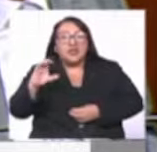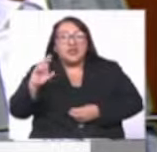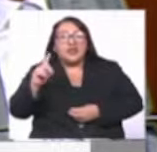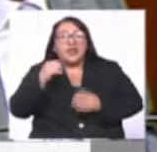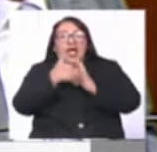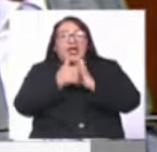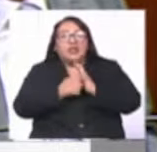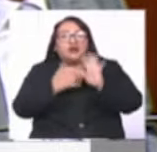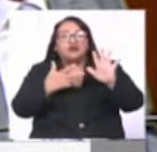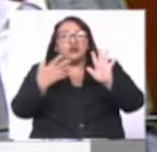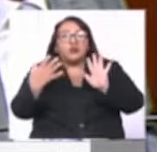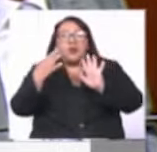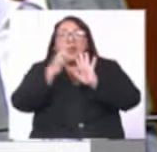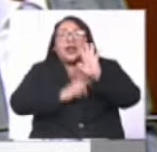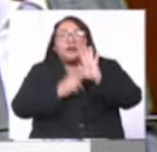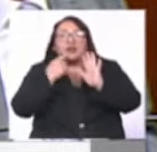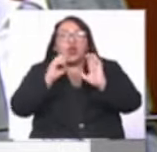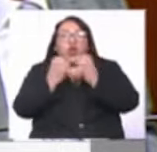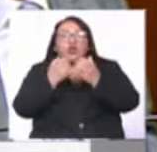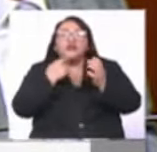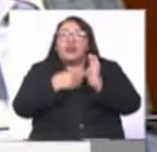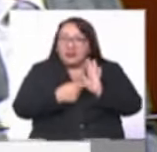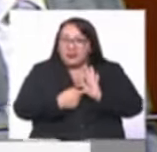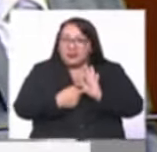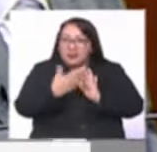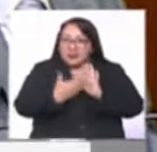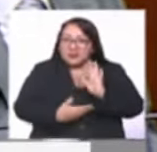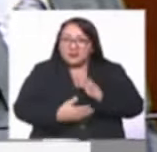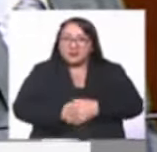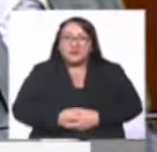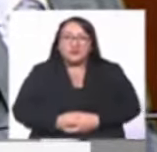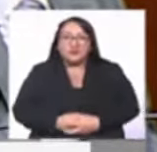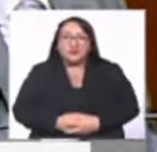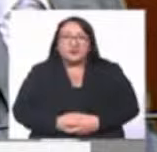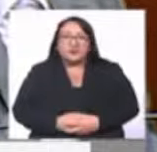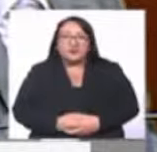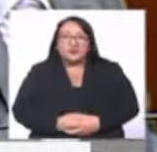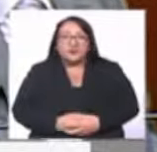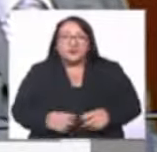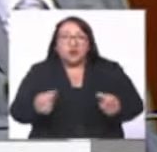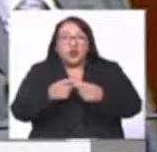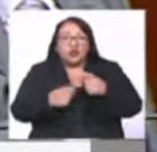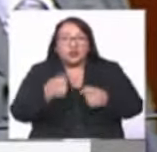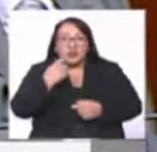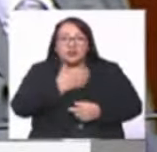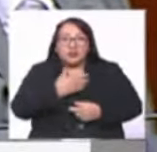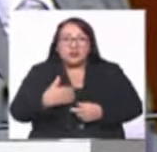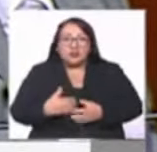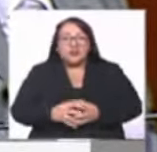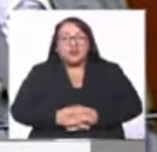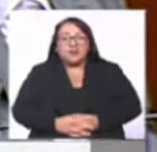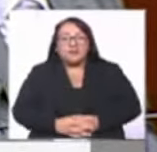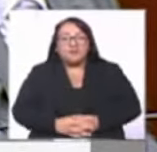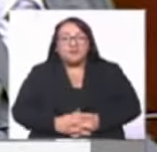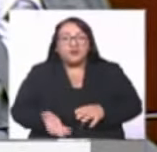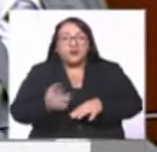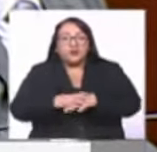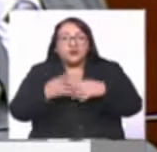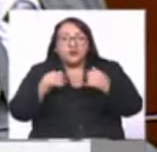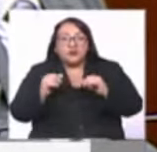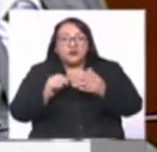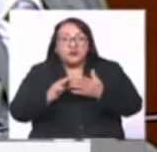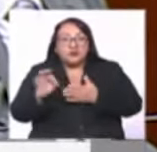artículo 89 del reglamento del Congreso de la República colegas congresistas señor presidente del Congreso sobre el informe de